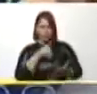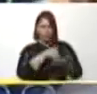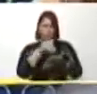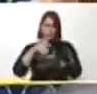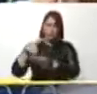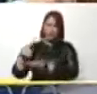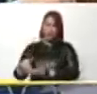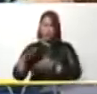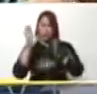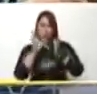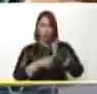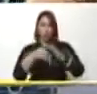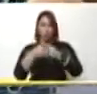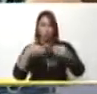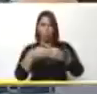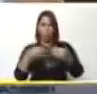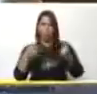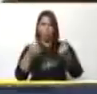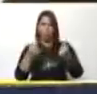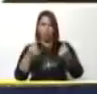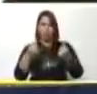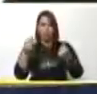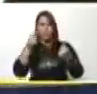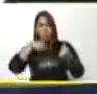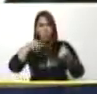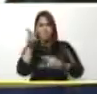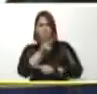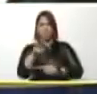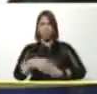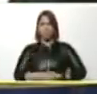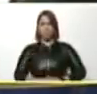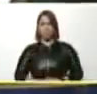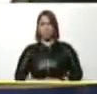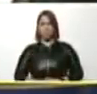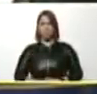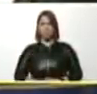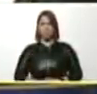dinero de los venezolanos, de las venezolanas.